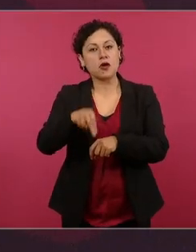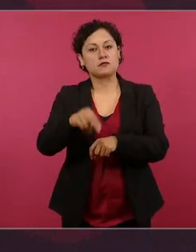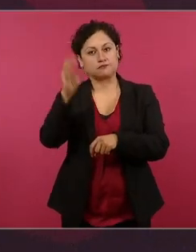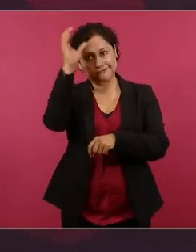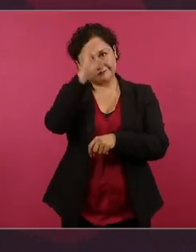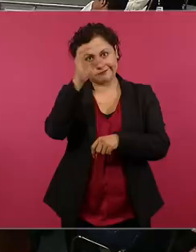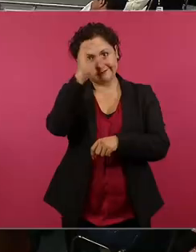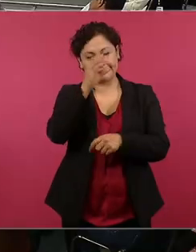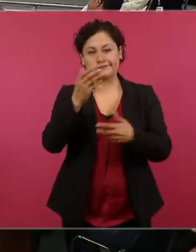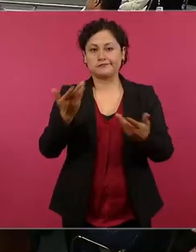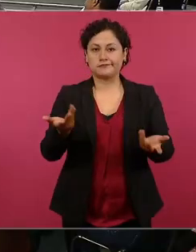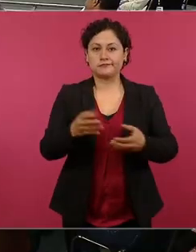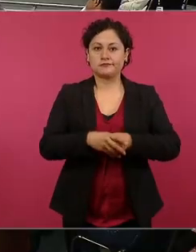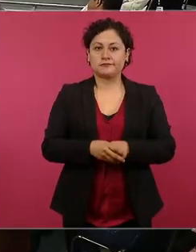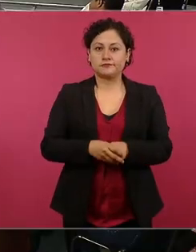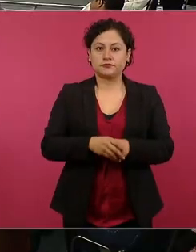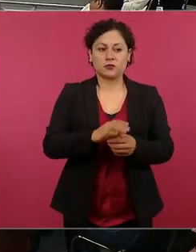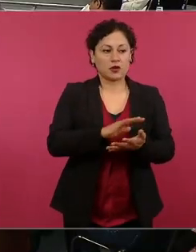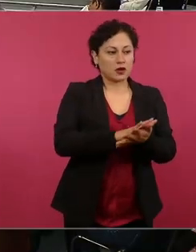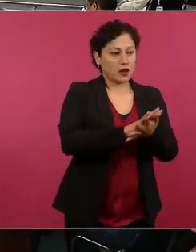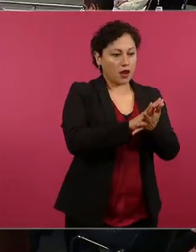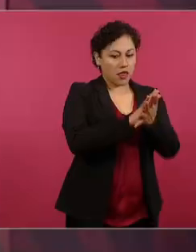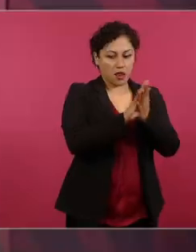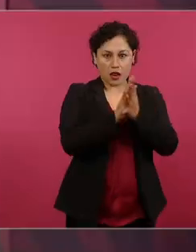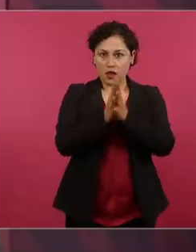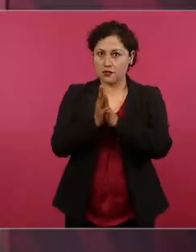Pero miren en qué terminó.